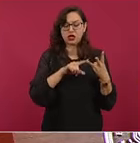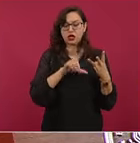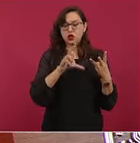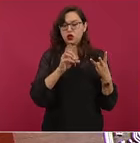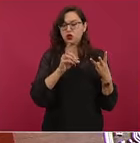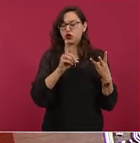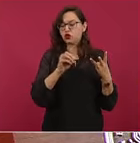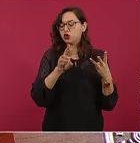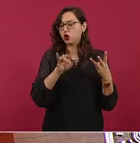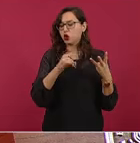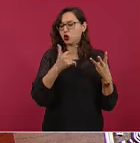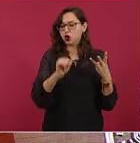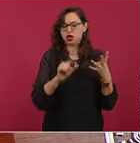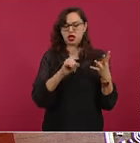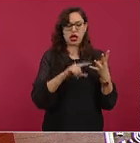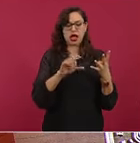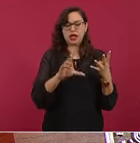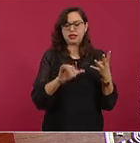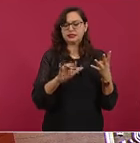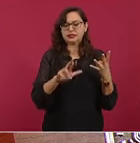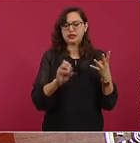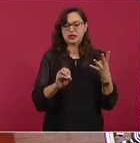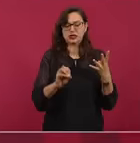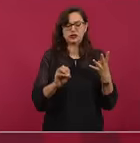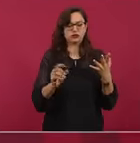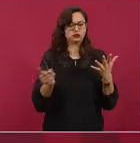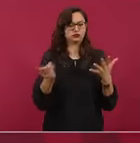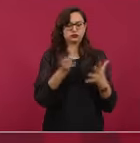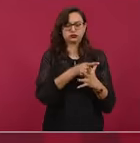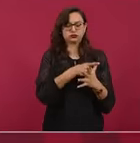López Dóriga, Ciro,